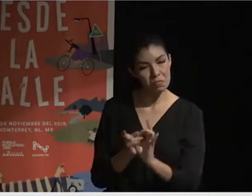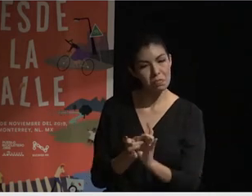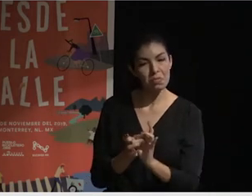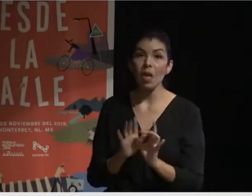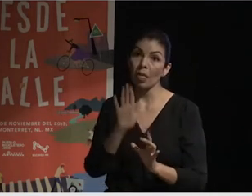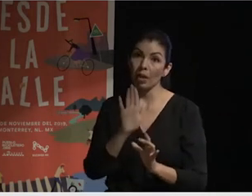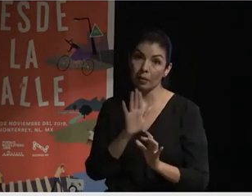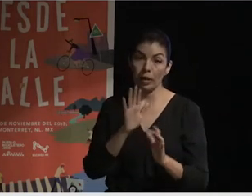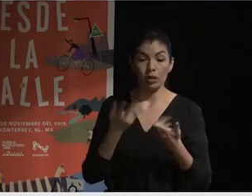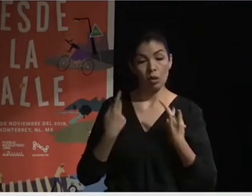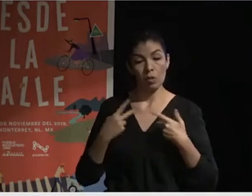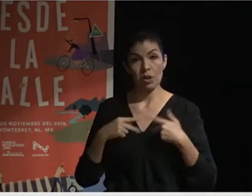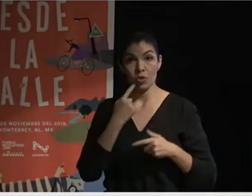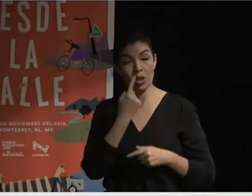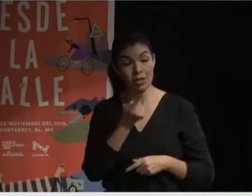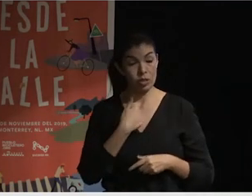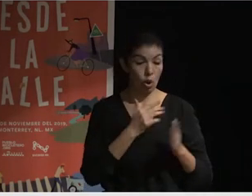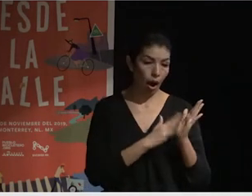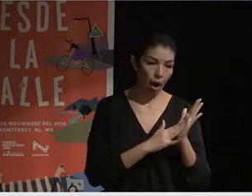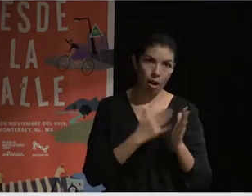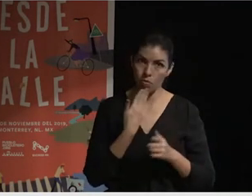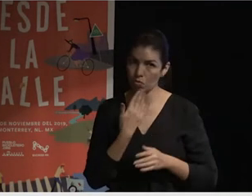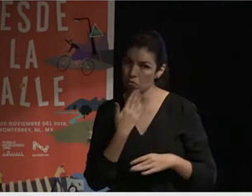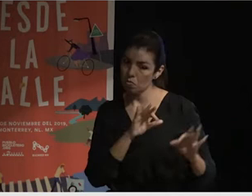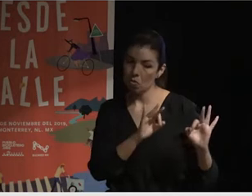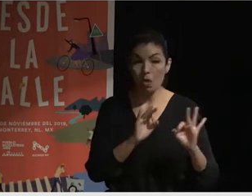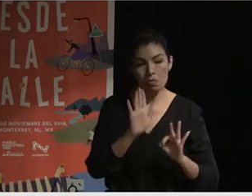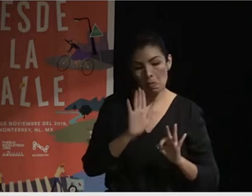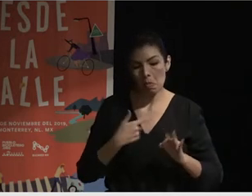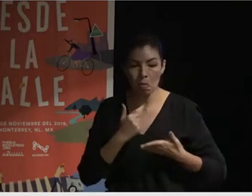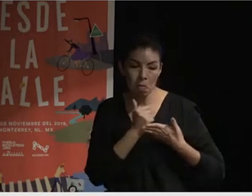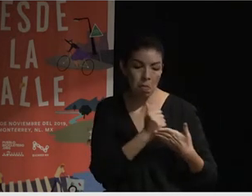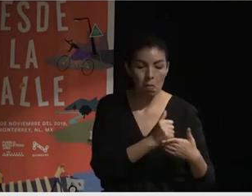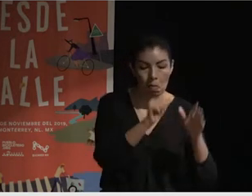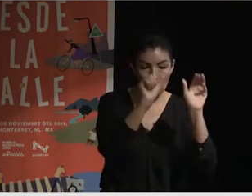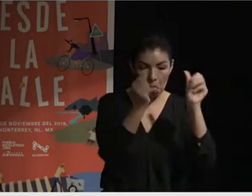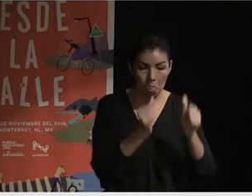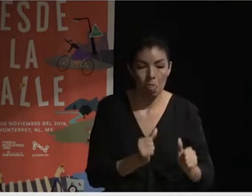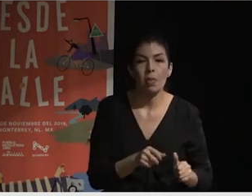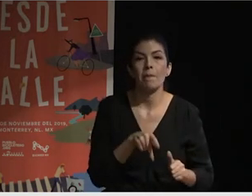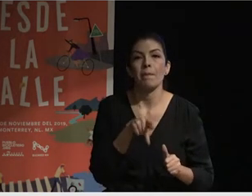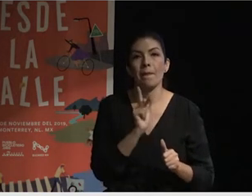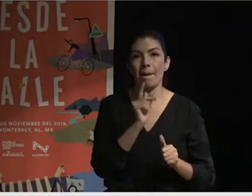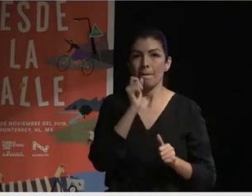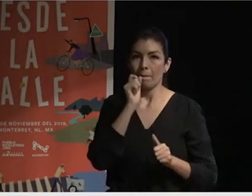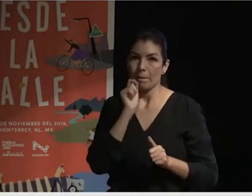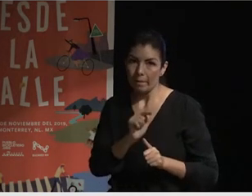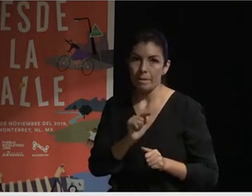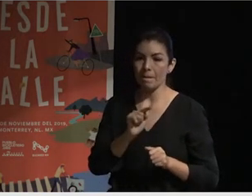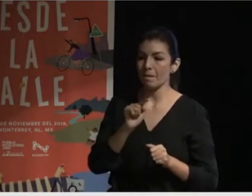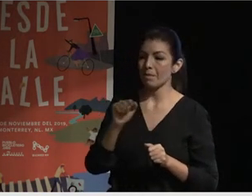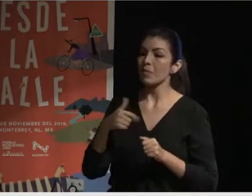colonización de una clase social sobre territorios pues más o menos degradados. Eso es uno de